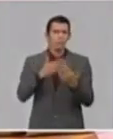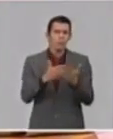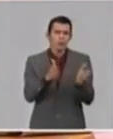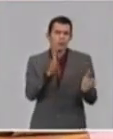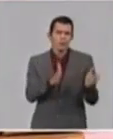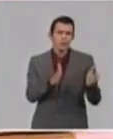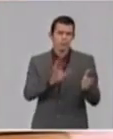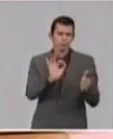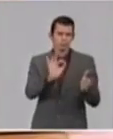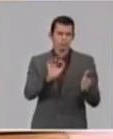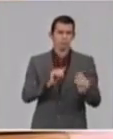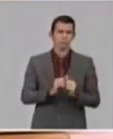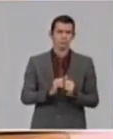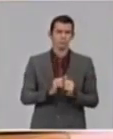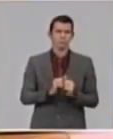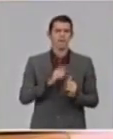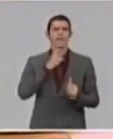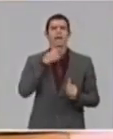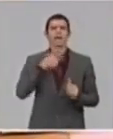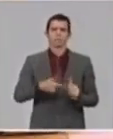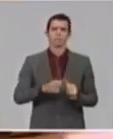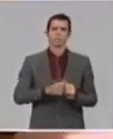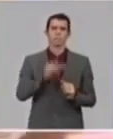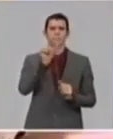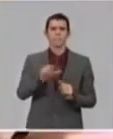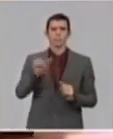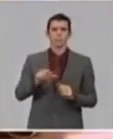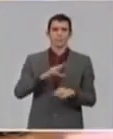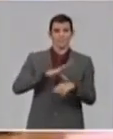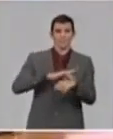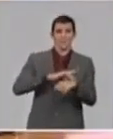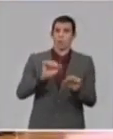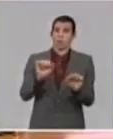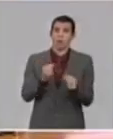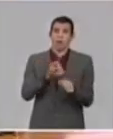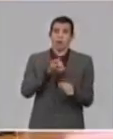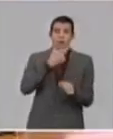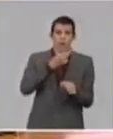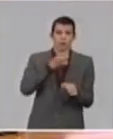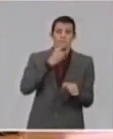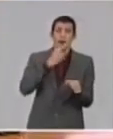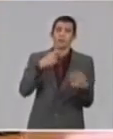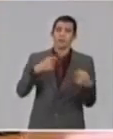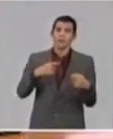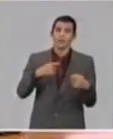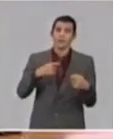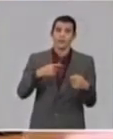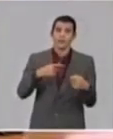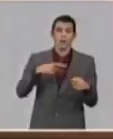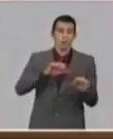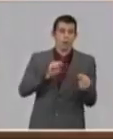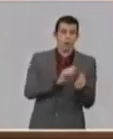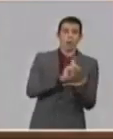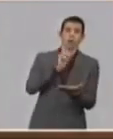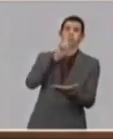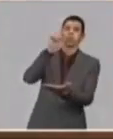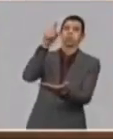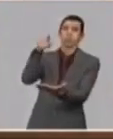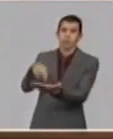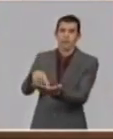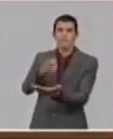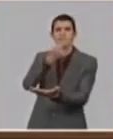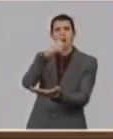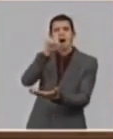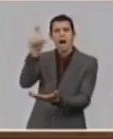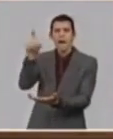es aquellas personas que tengan medicamentos controlados que puedan recibir sin tener que ir a la farmacia. Avanzado más el de los alimentos que de las medicinas. Sí, el de los